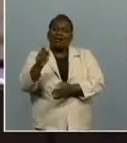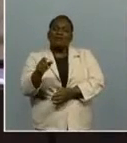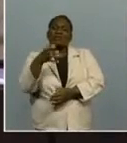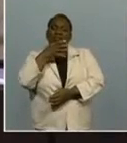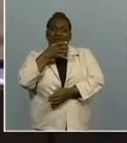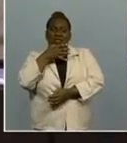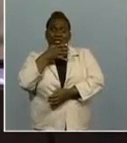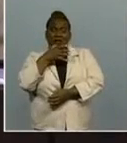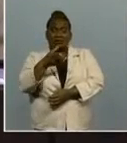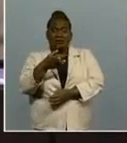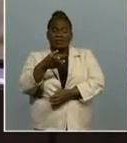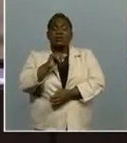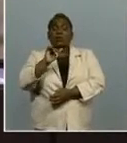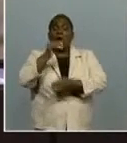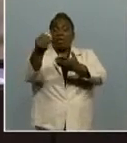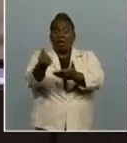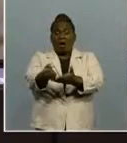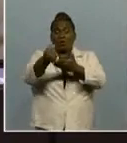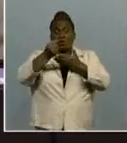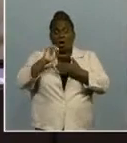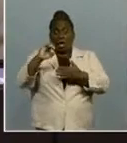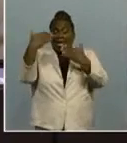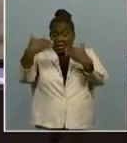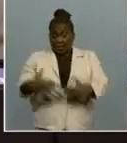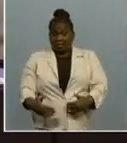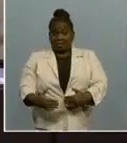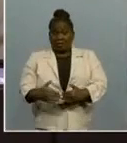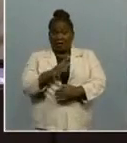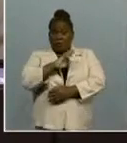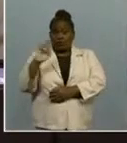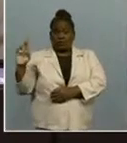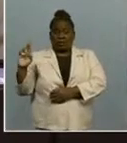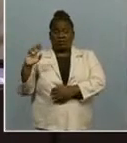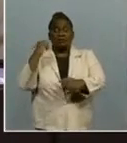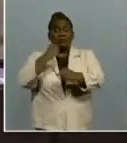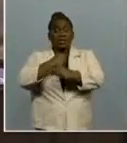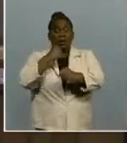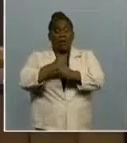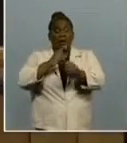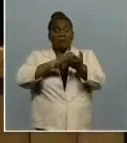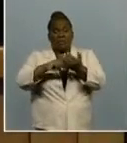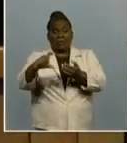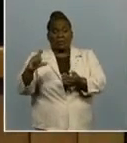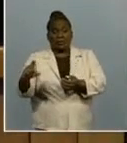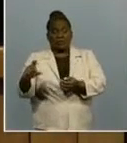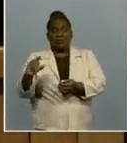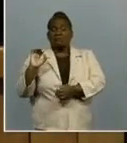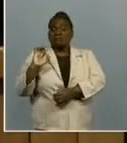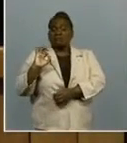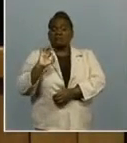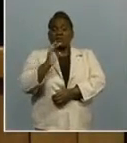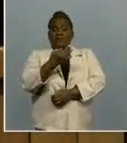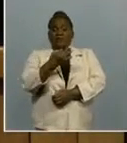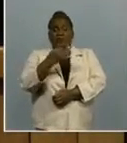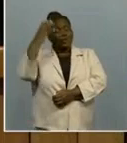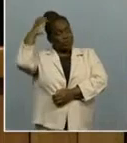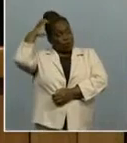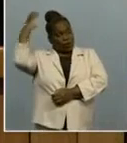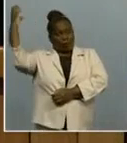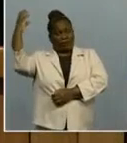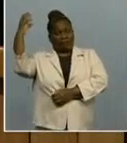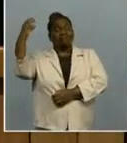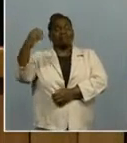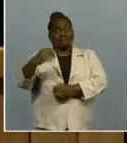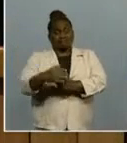aportado innumerables valores a la ética revolucionaria a la labor partidista y al perfeccionamiento del gobierno